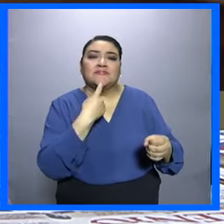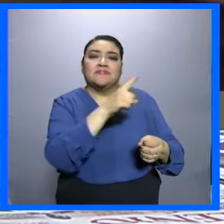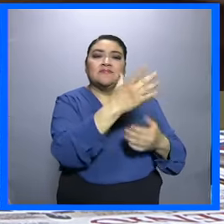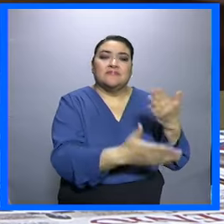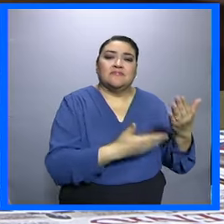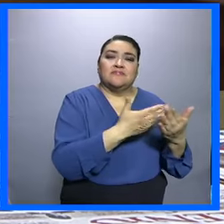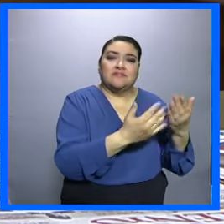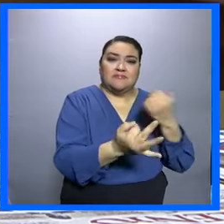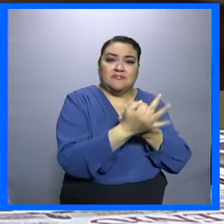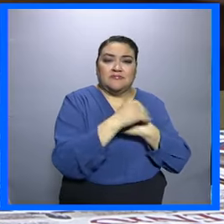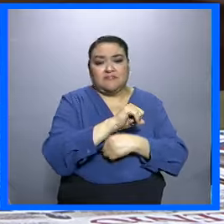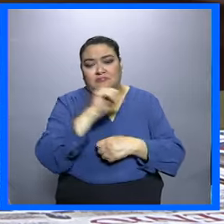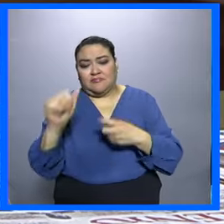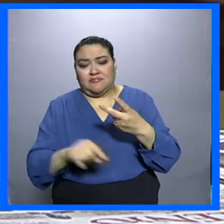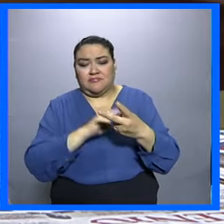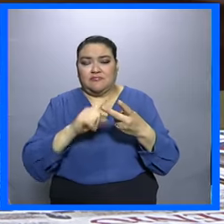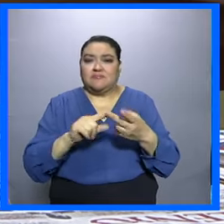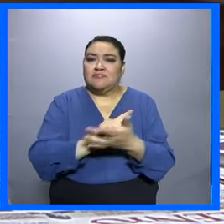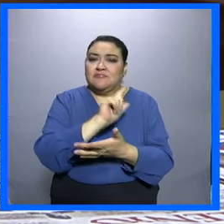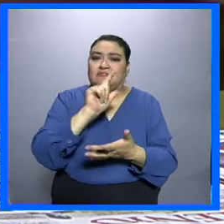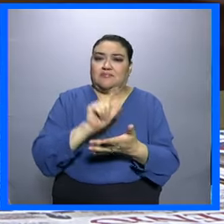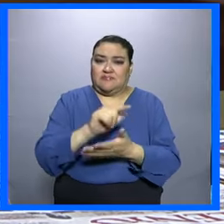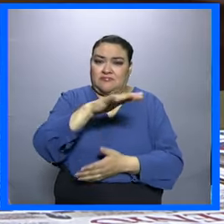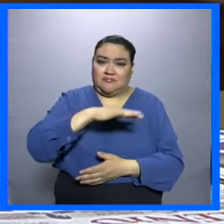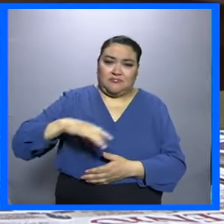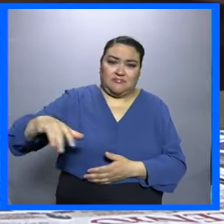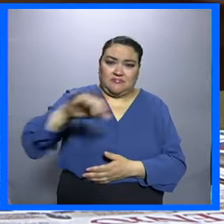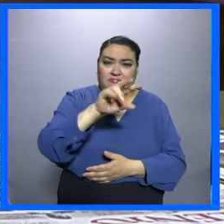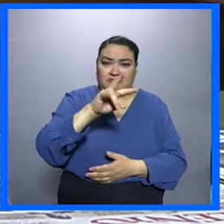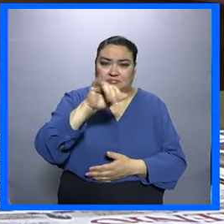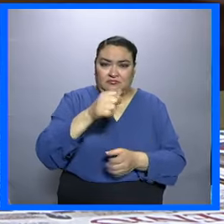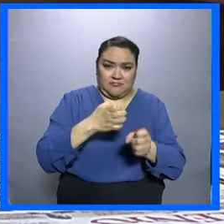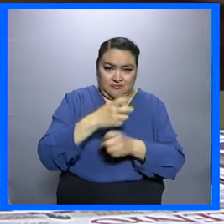otro sobre disposiciones de la Ley de Justicia Cívica del Estado